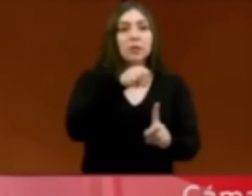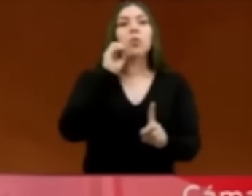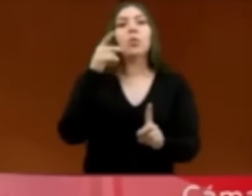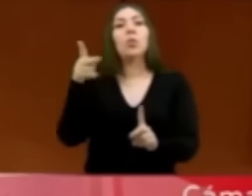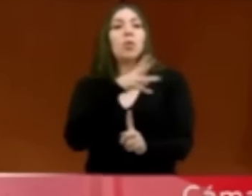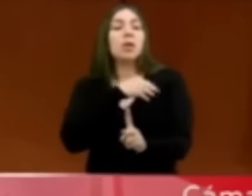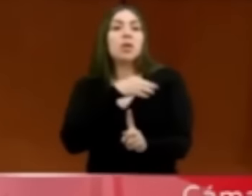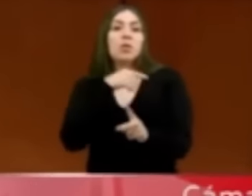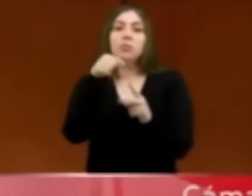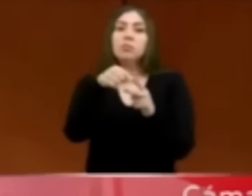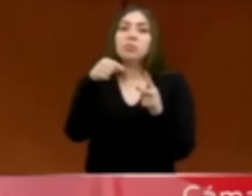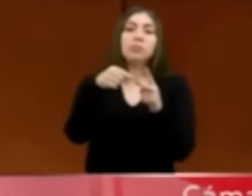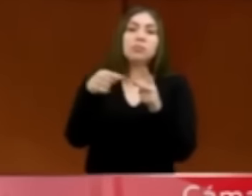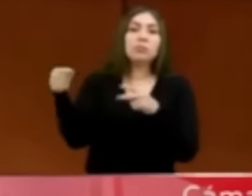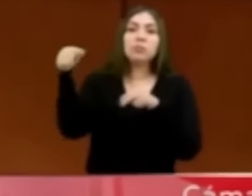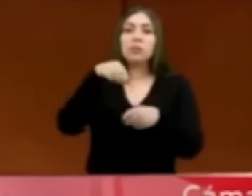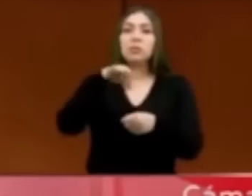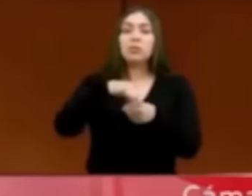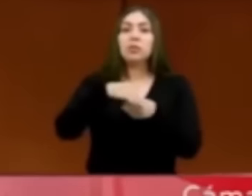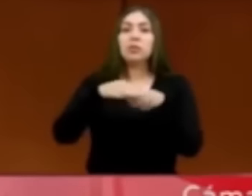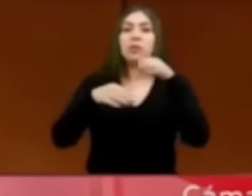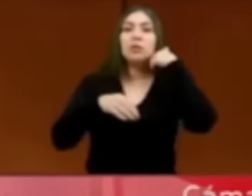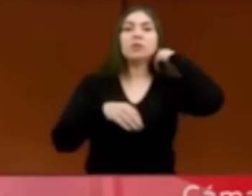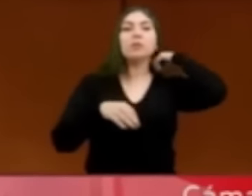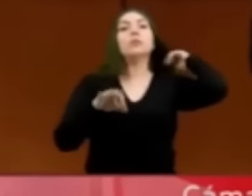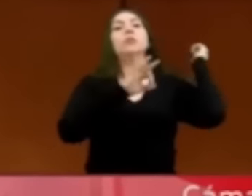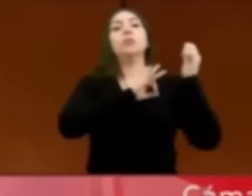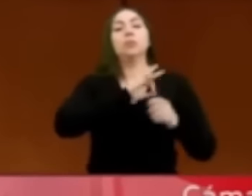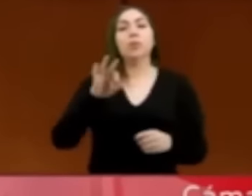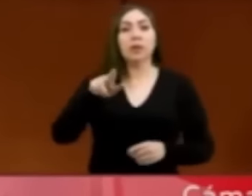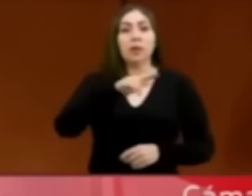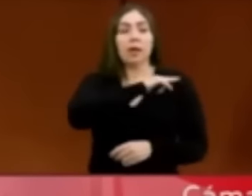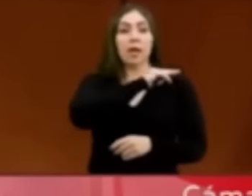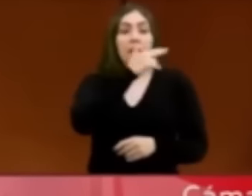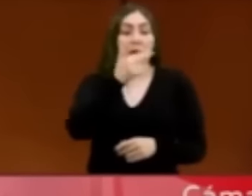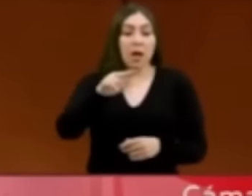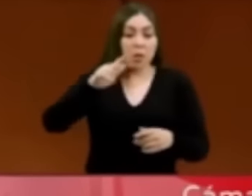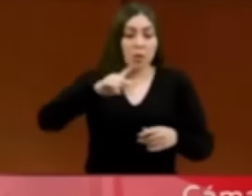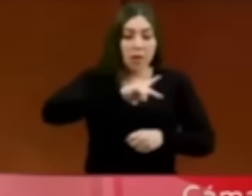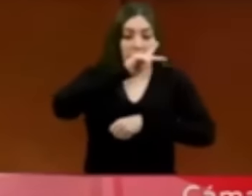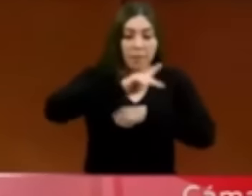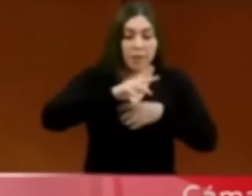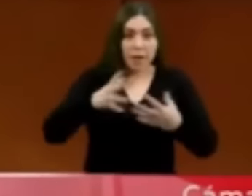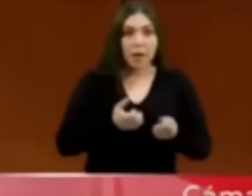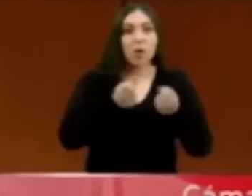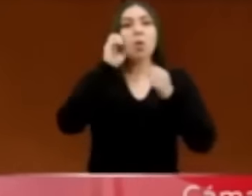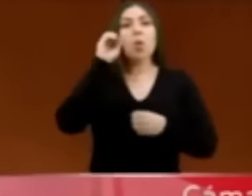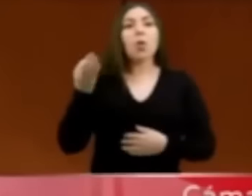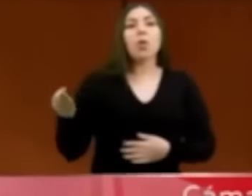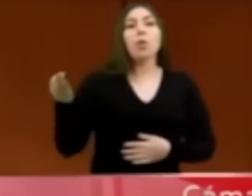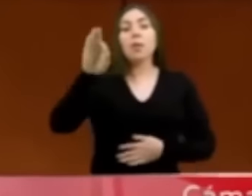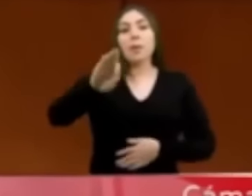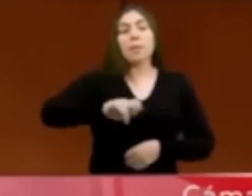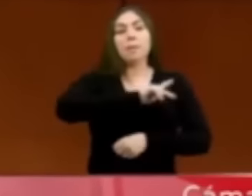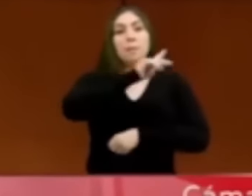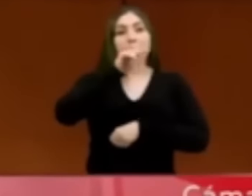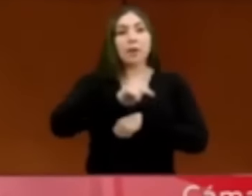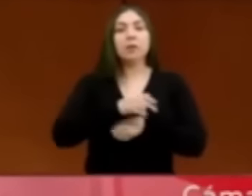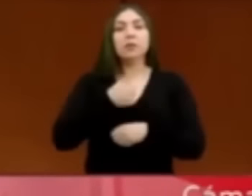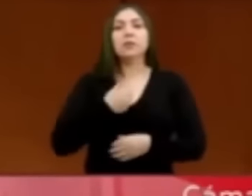votar. Puede ser héroe de la patria o traidor de la patria. Te